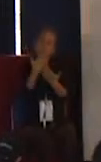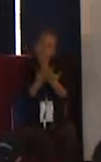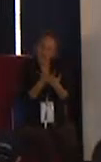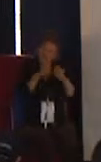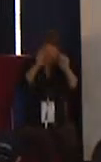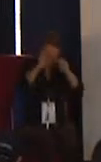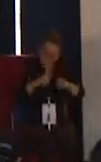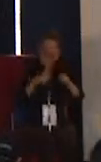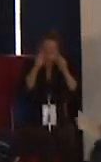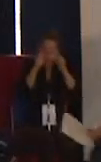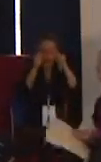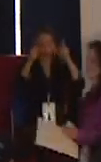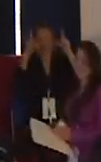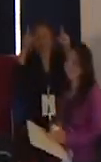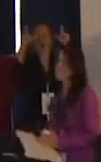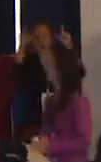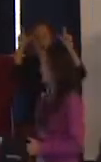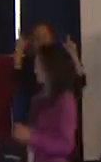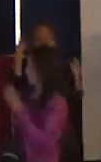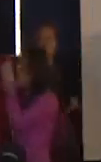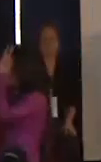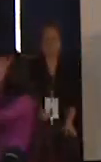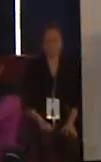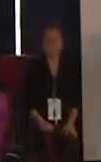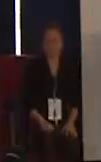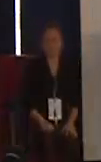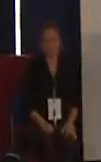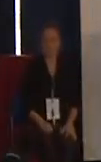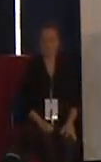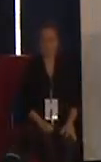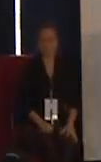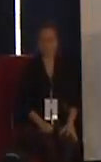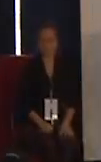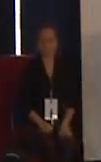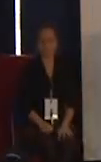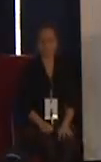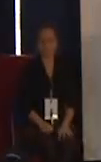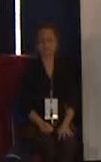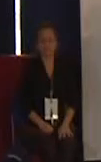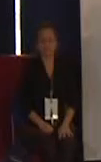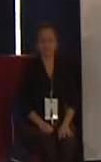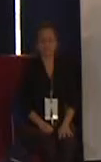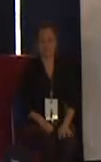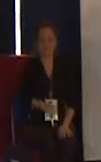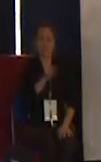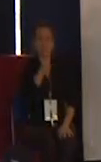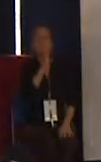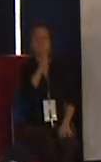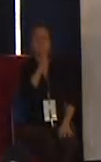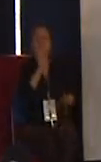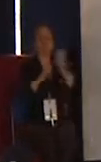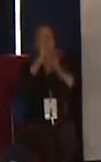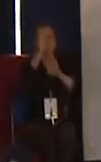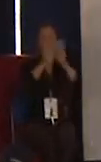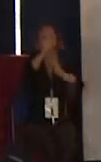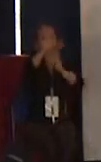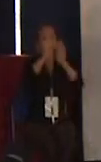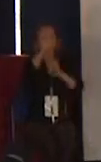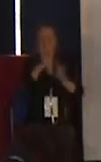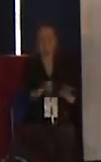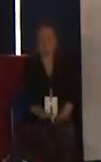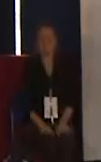por permitirme ver la luz del día, de todos los días. Uy, qué bueno, los ojitos. ¿Quién sigue? ¿Quién sigue?